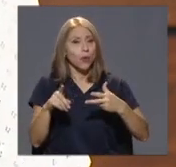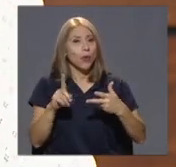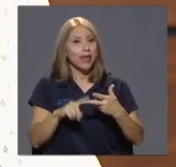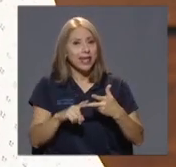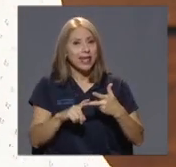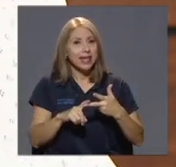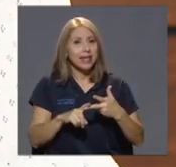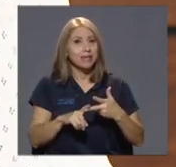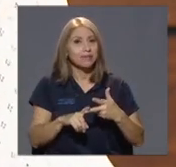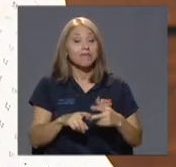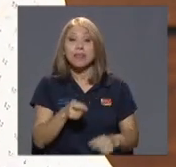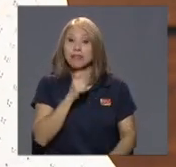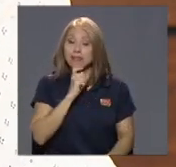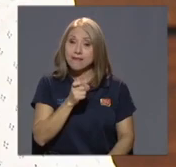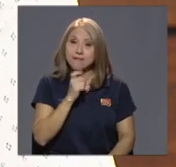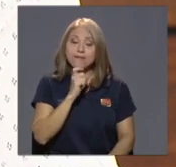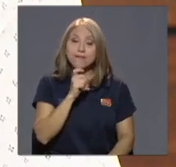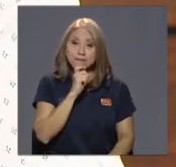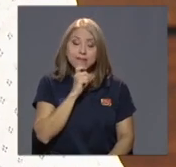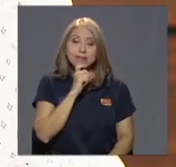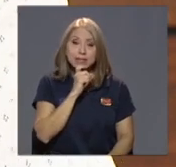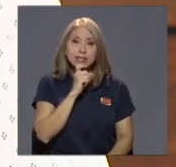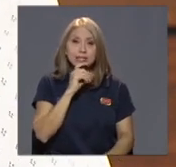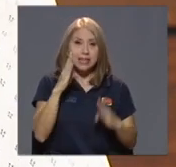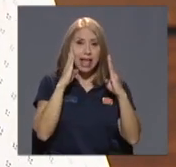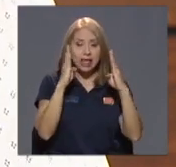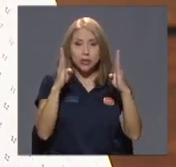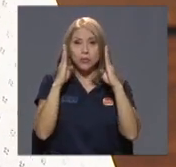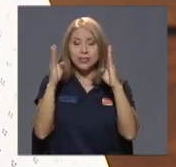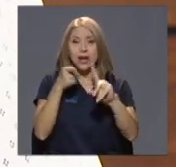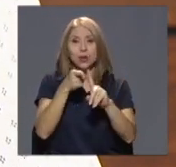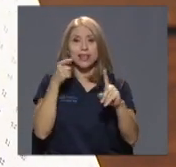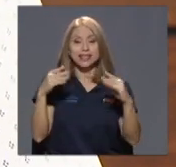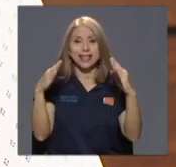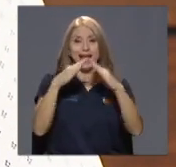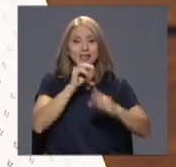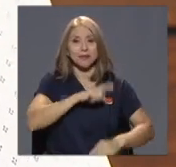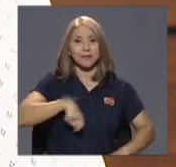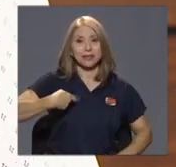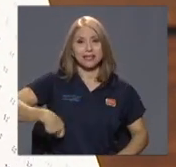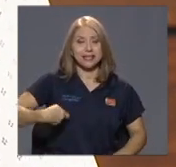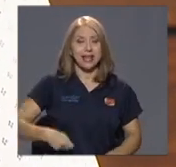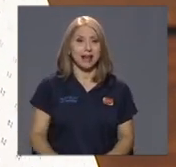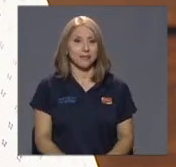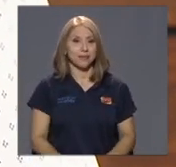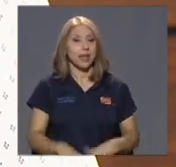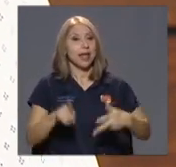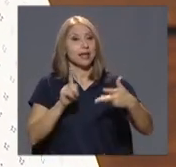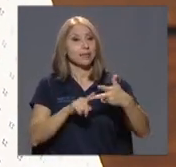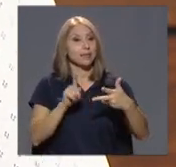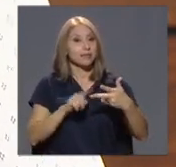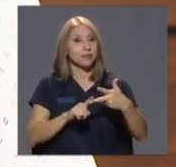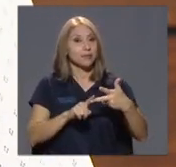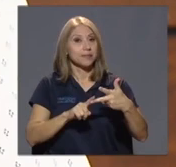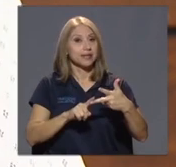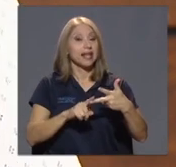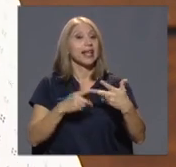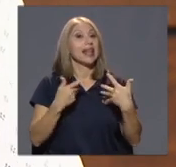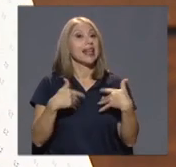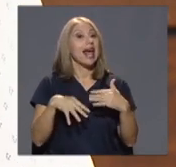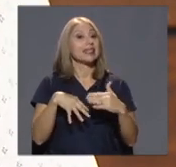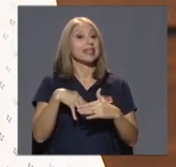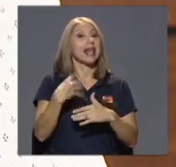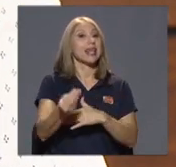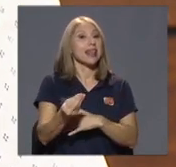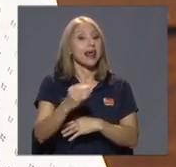y difícil de atomizarlo de parte de Casa Presidencial. Salida de Juan Carlos Mendoza. Y podemos